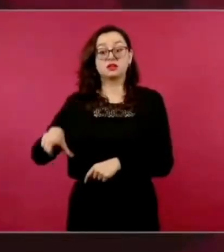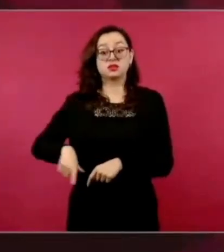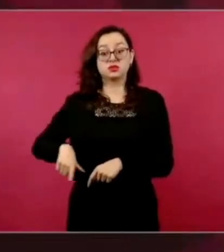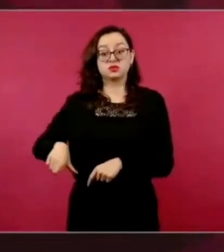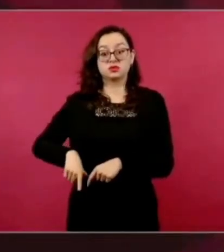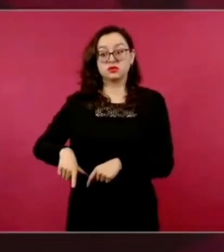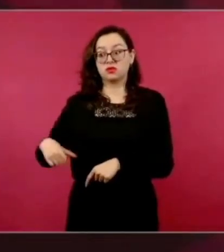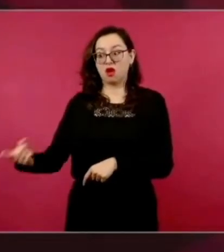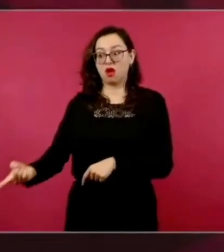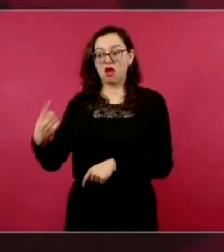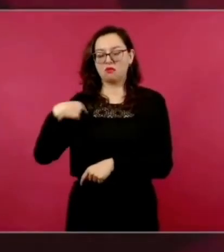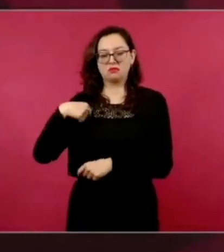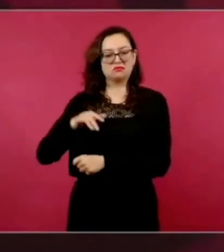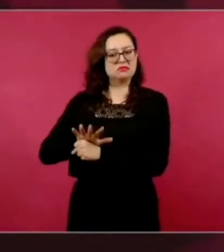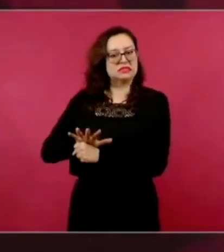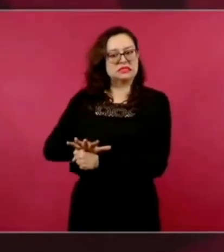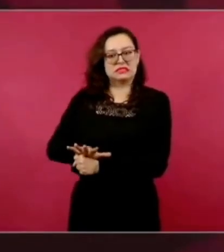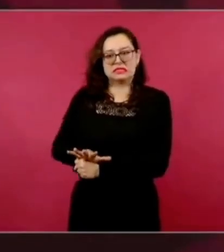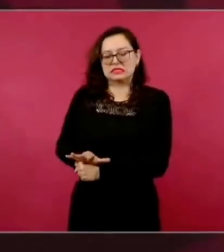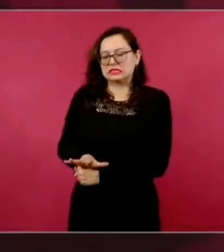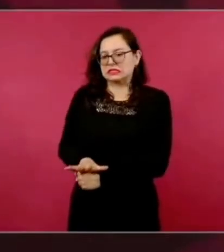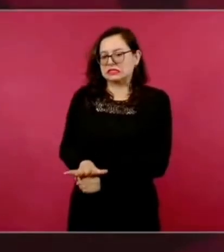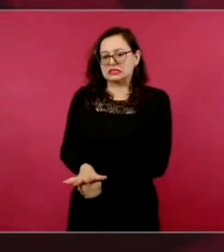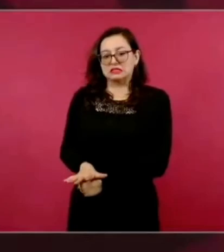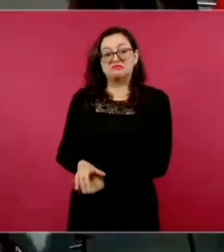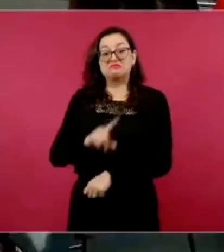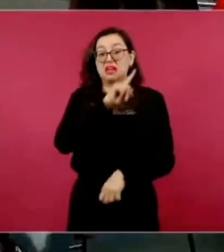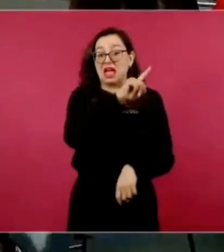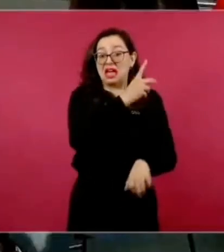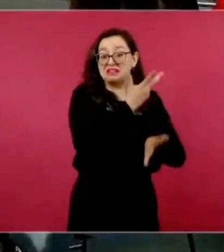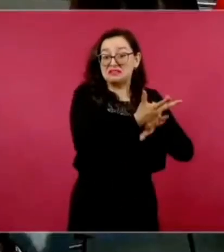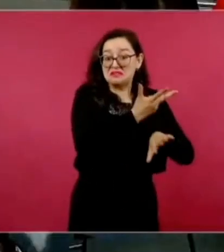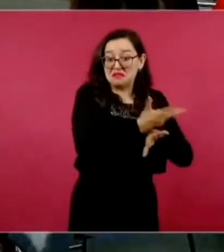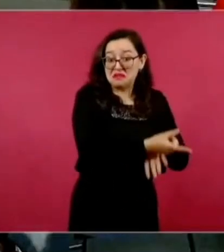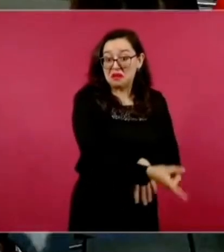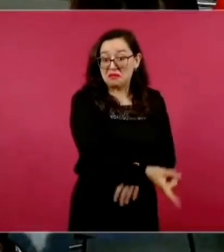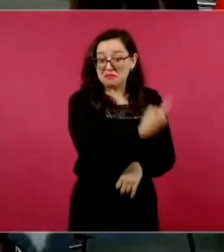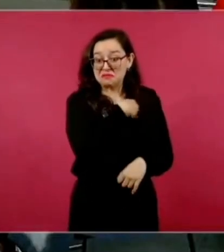servidores públicos, que de Estados Unidos,